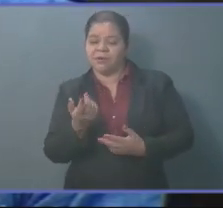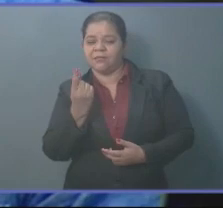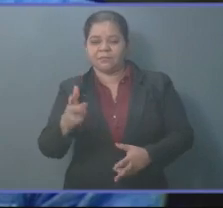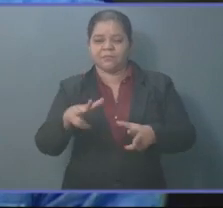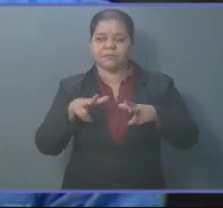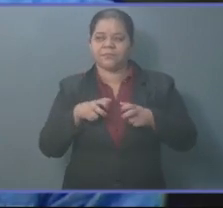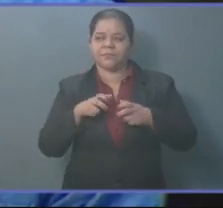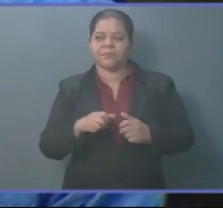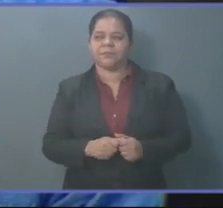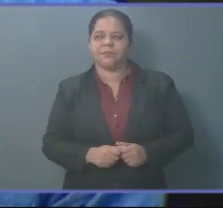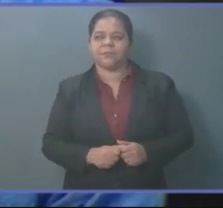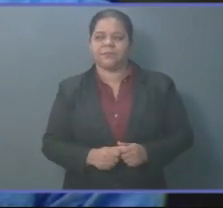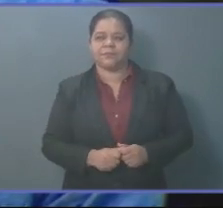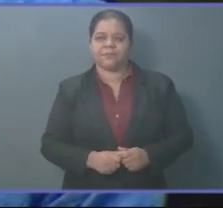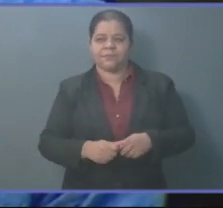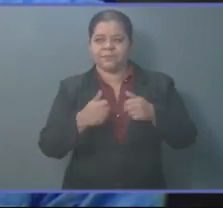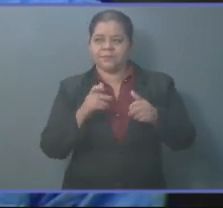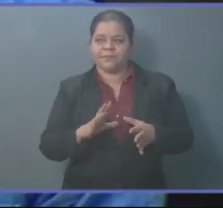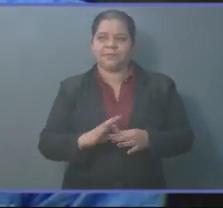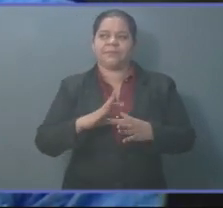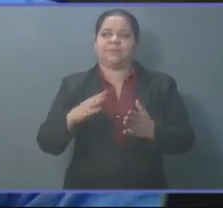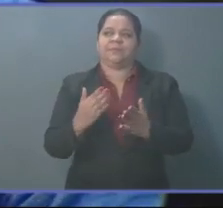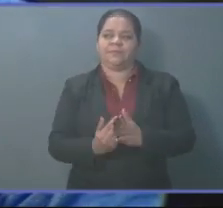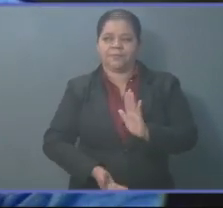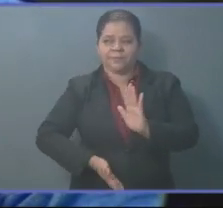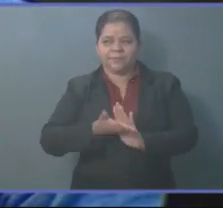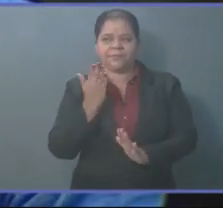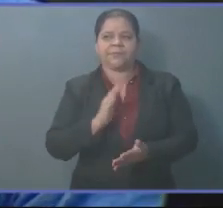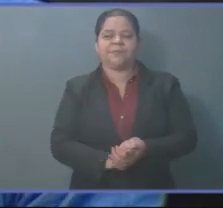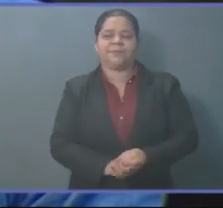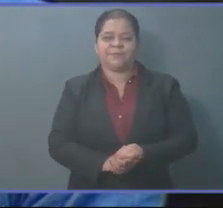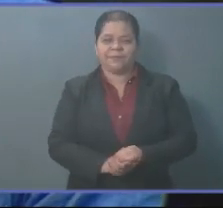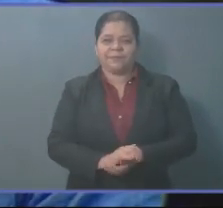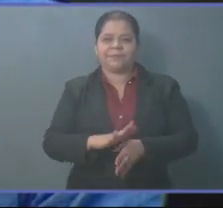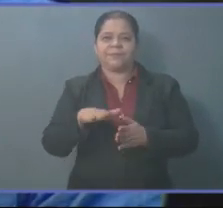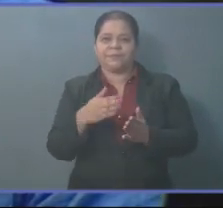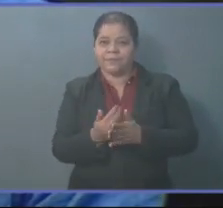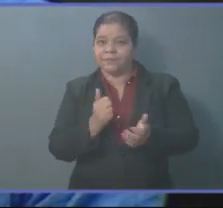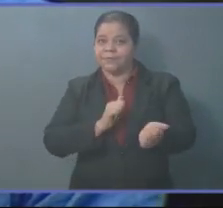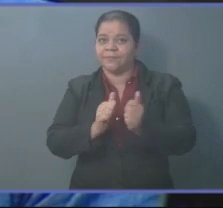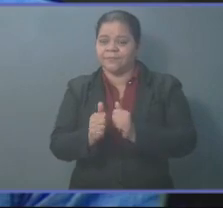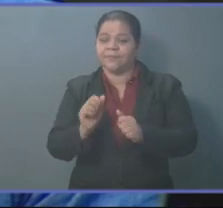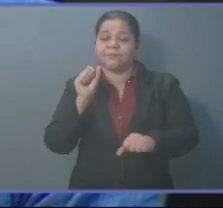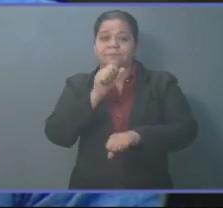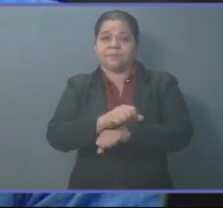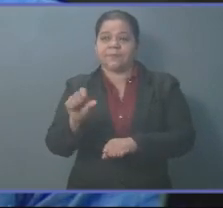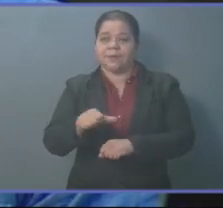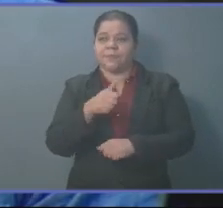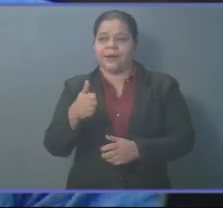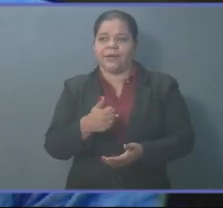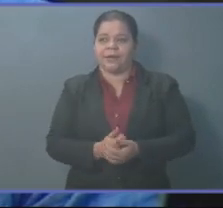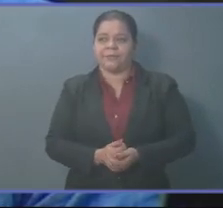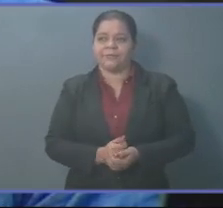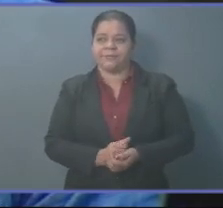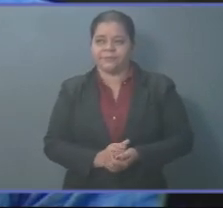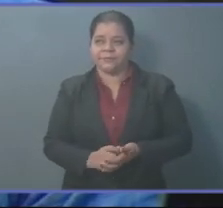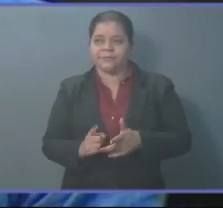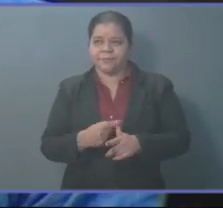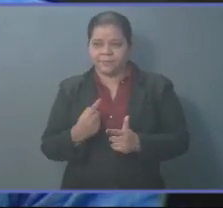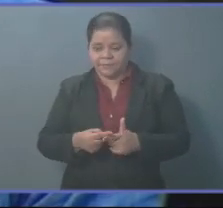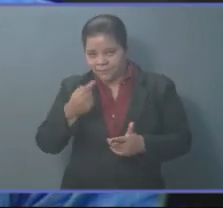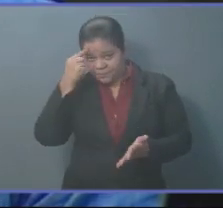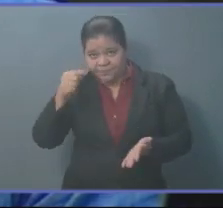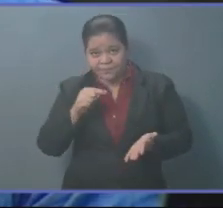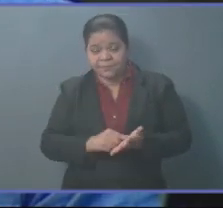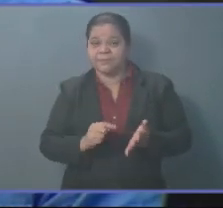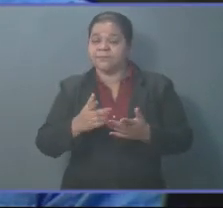y parecerá ser que esos aplausos son más de burla por haber superado a otro órgano que por saber